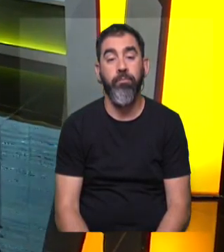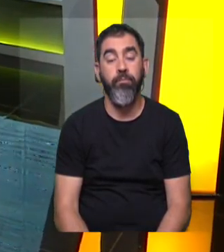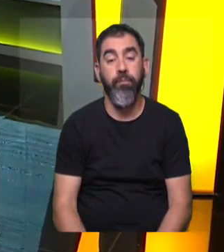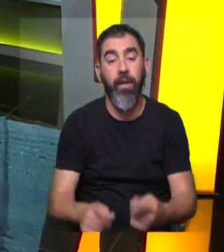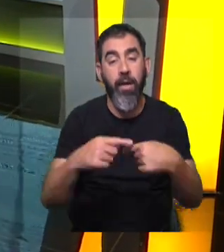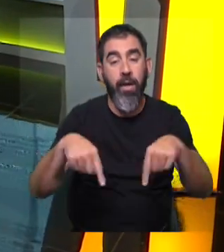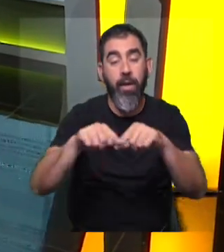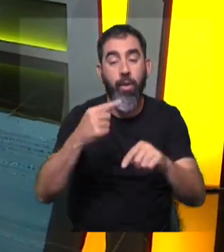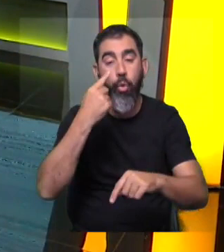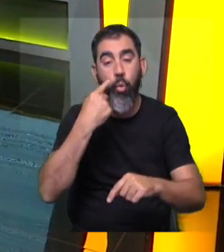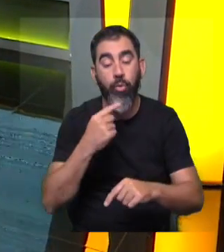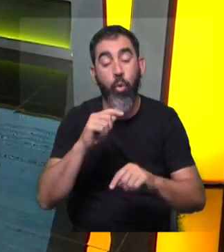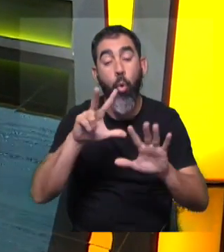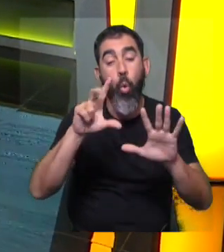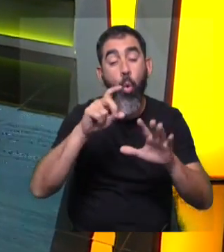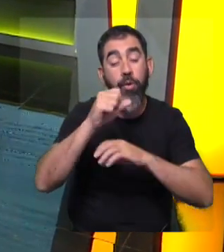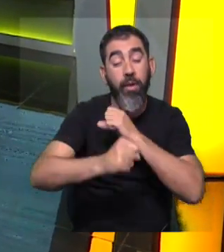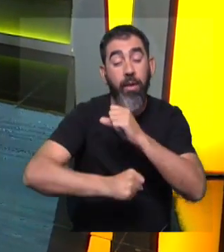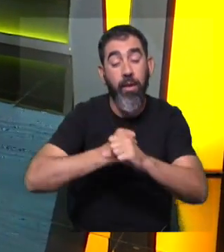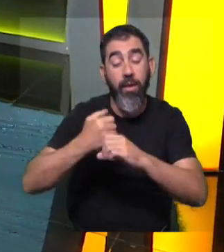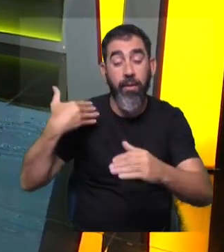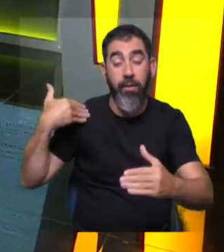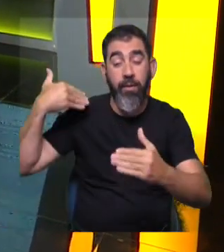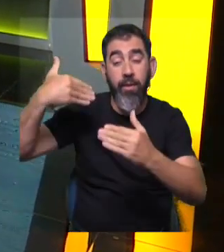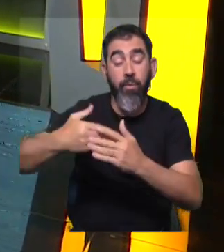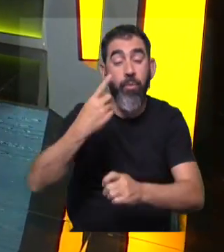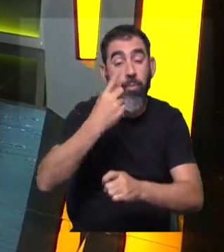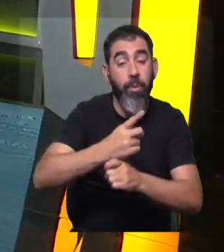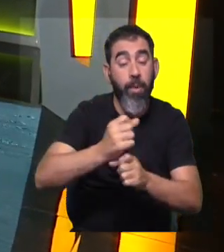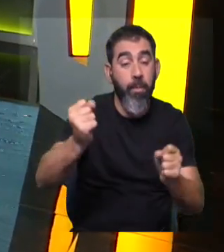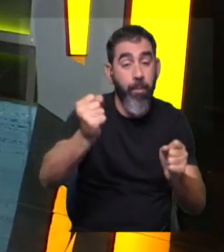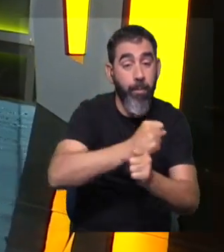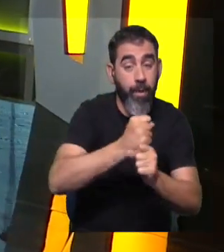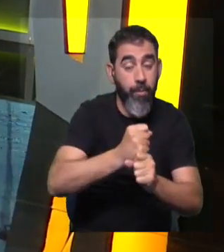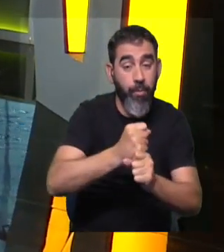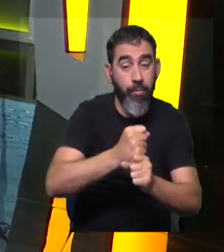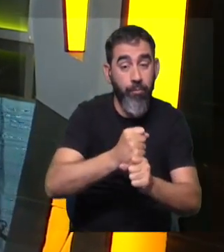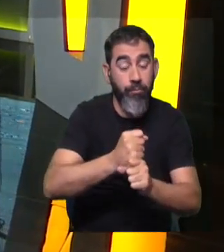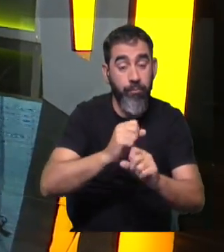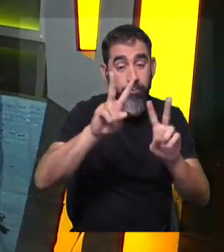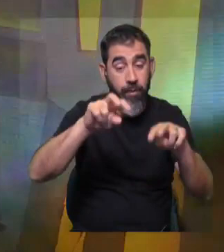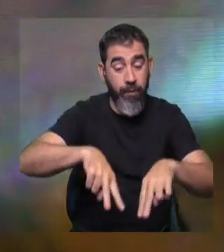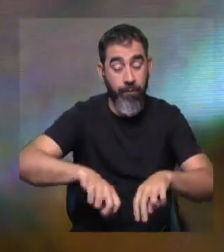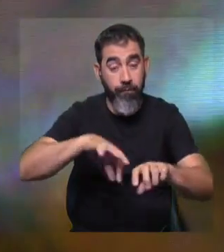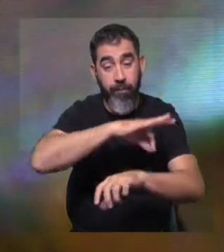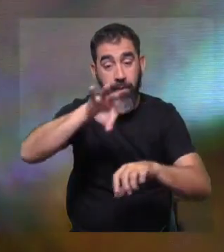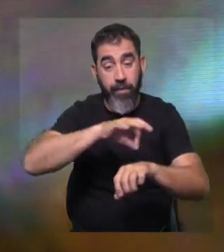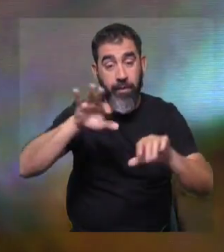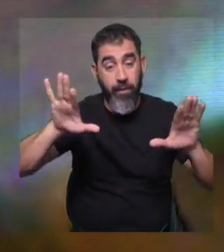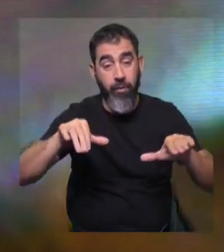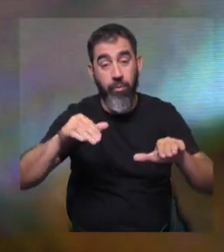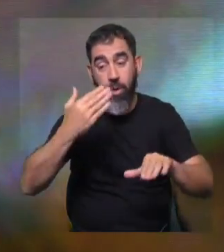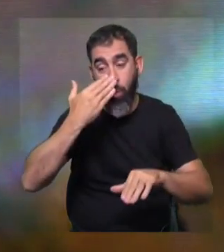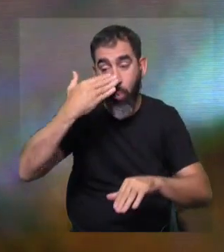Redondeando números, Daniel, hay 80 años de distancia entre el primer premio Nobel, que tiene que ver con una investigación en la Drosophila, y el